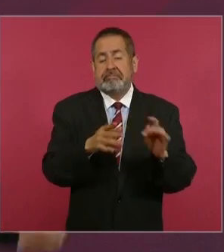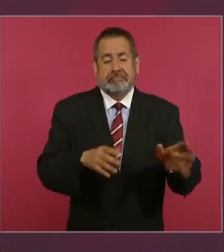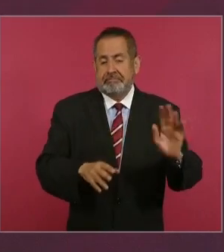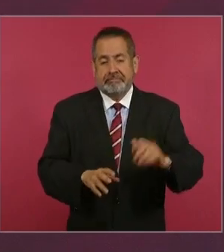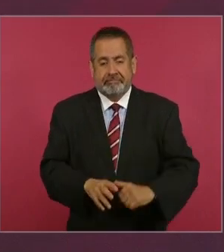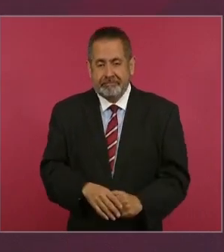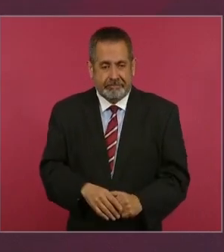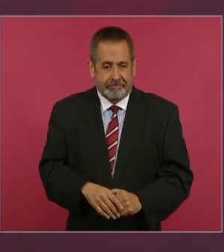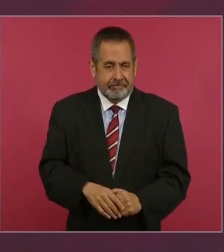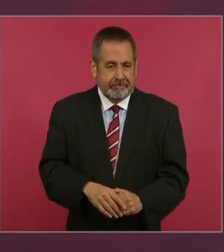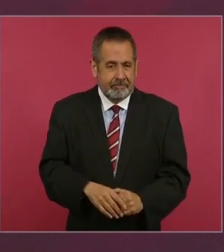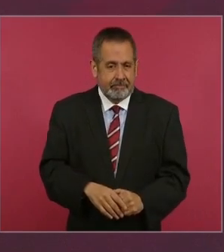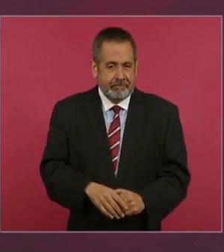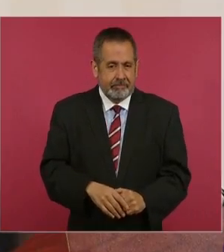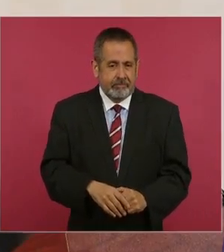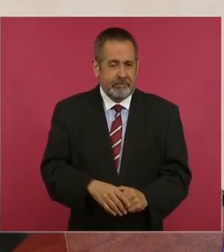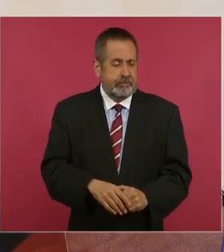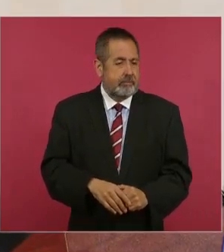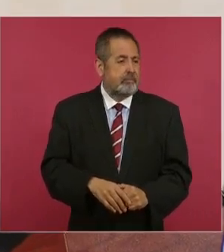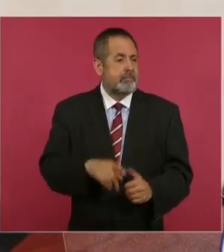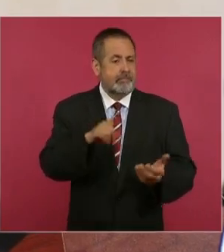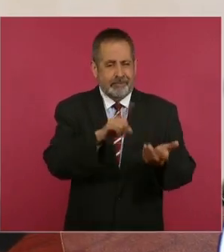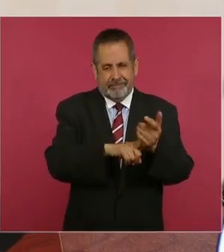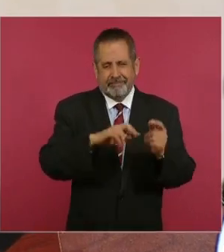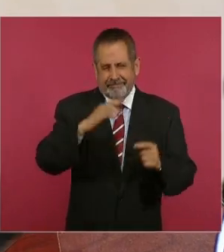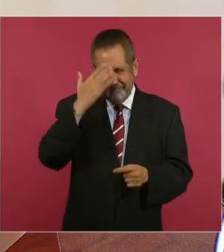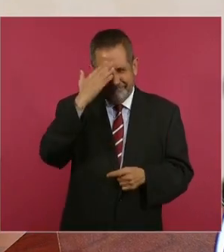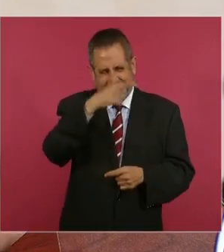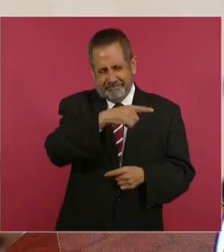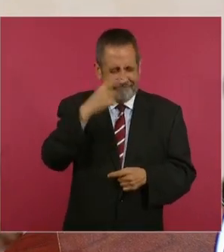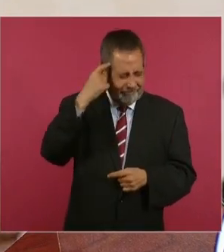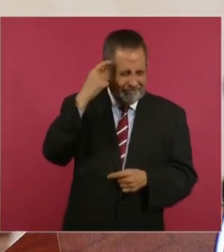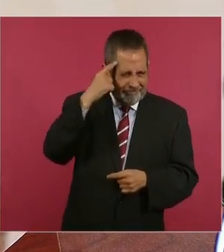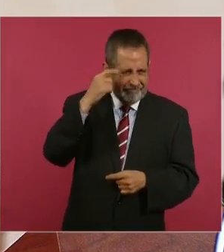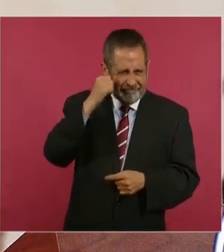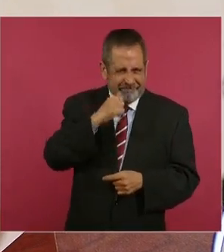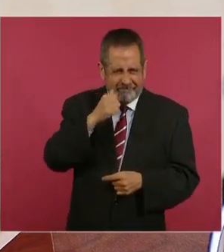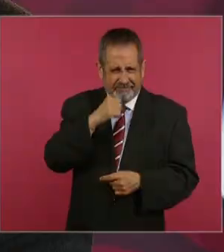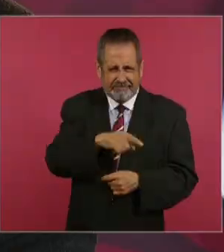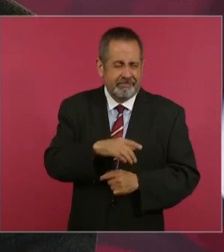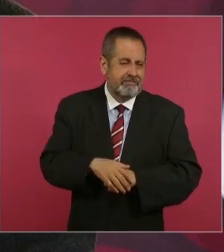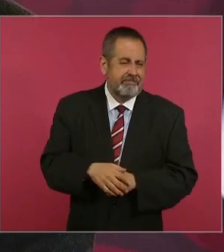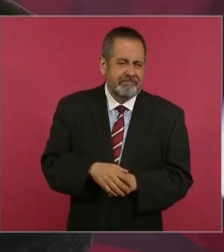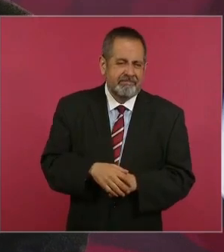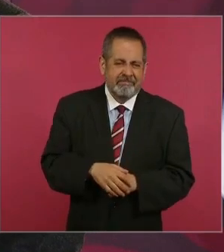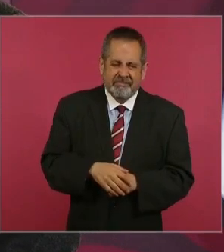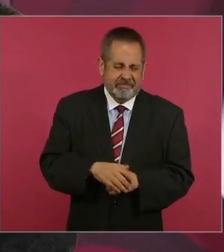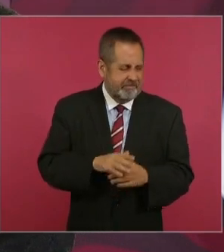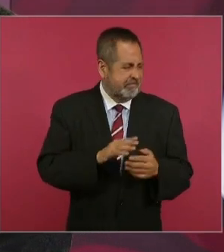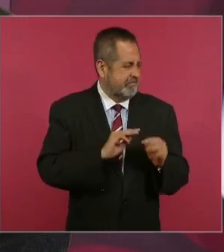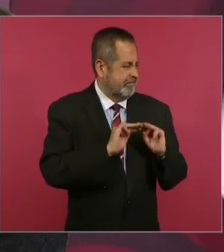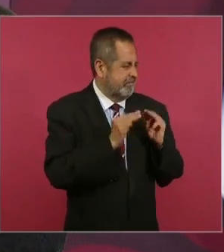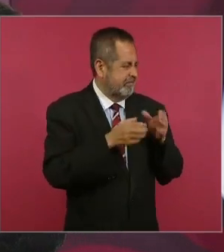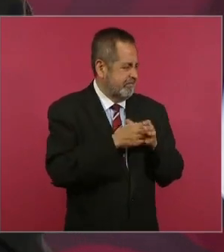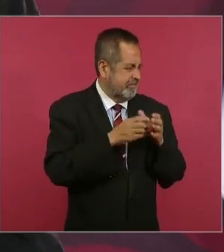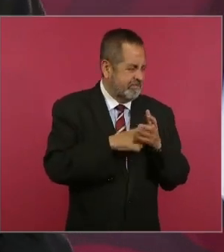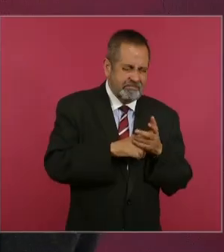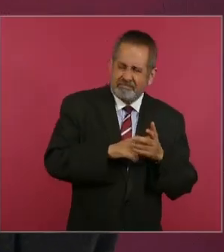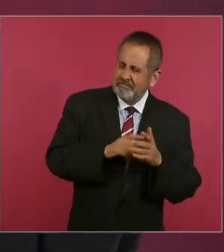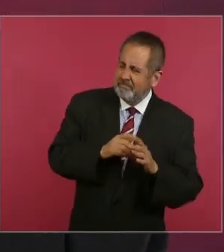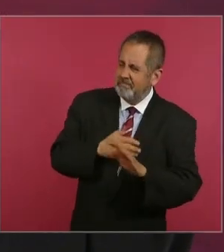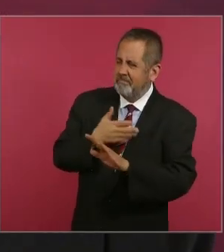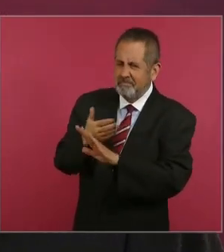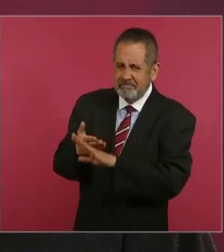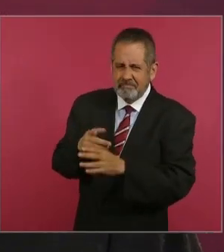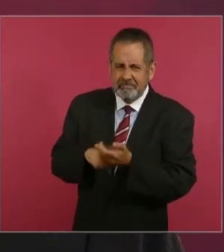gritería y bajo la máxima de lampa ni quiero